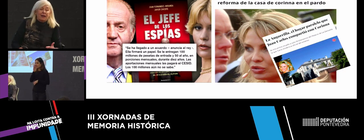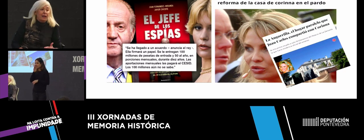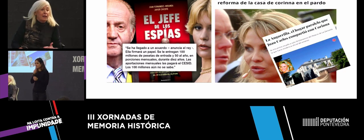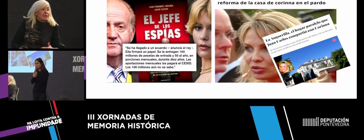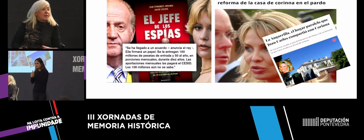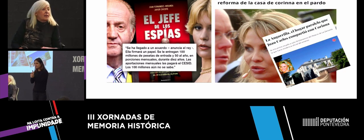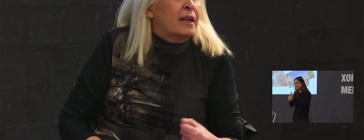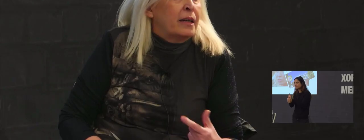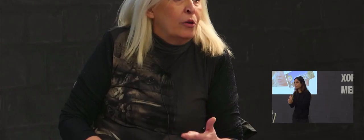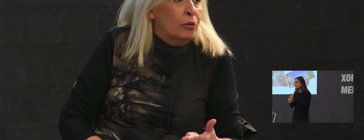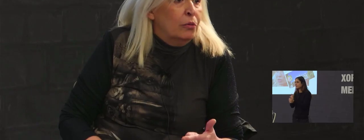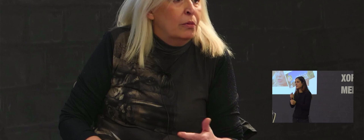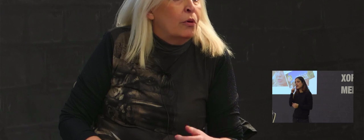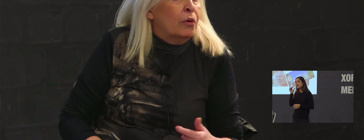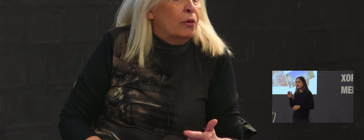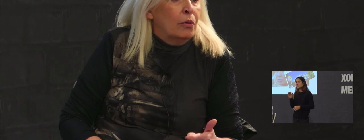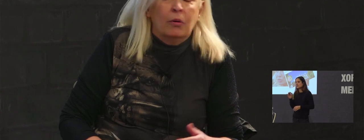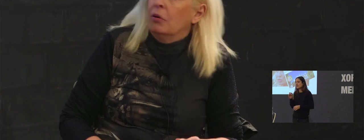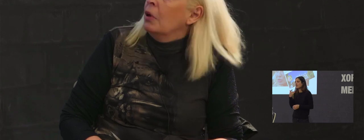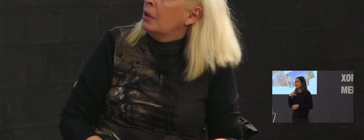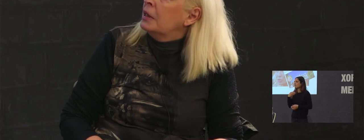Bárbara Rey chantajeou